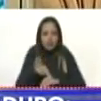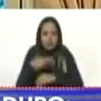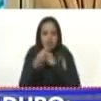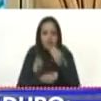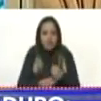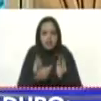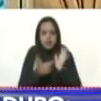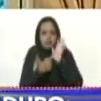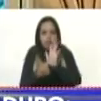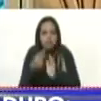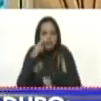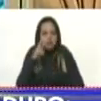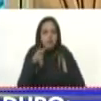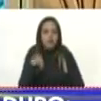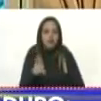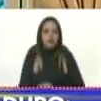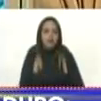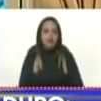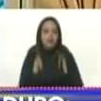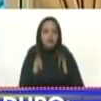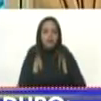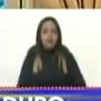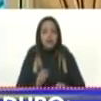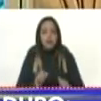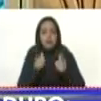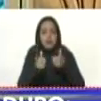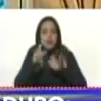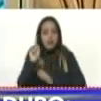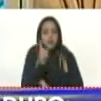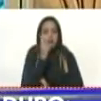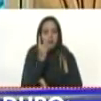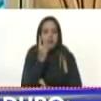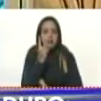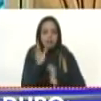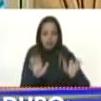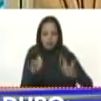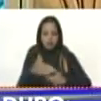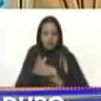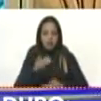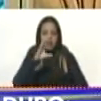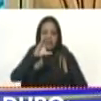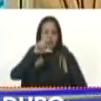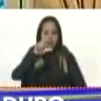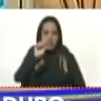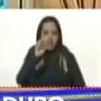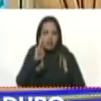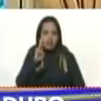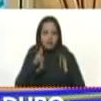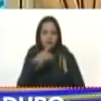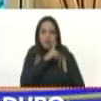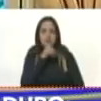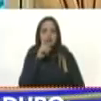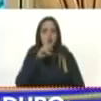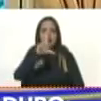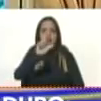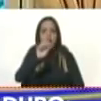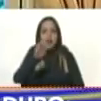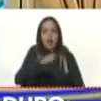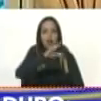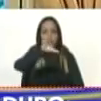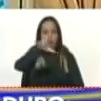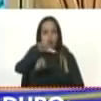aquí. Vamos a inaugurar el primer abasto CLAC llamado La Cojedeña, dentro del plan